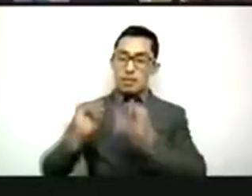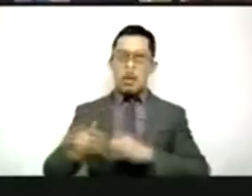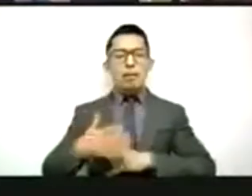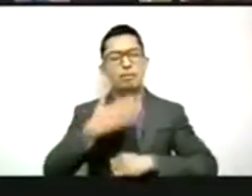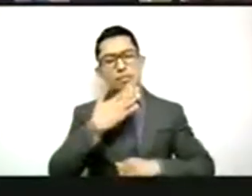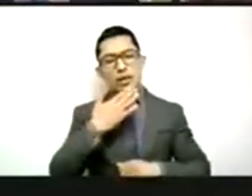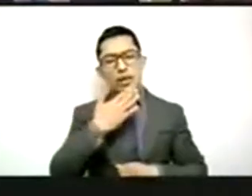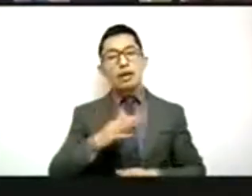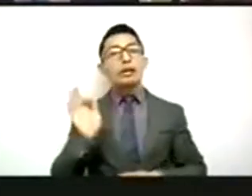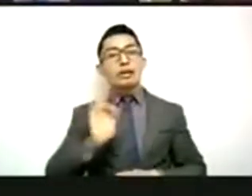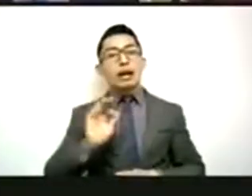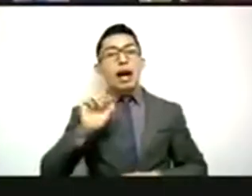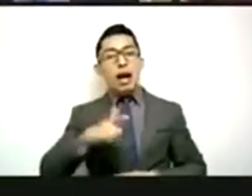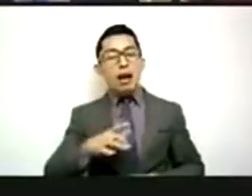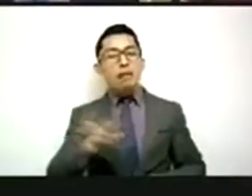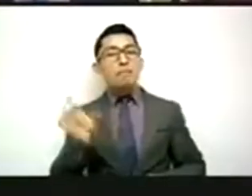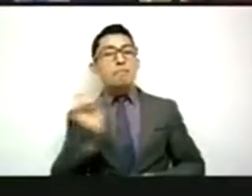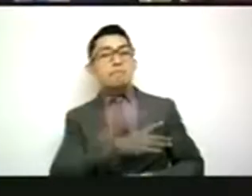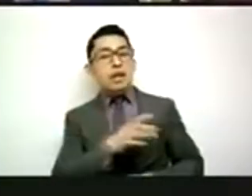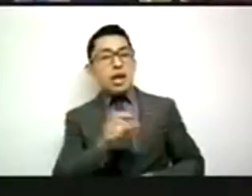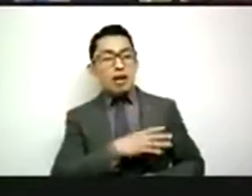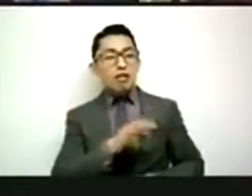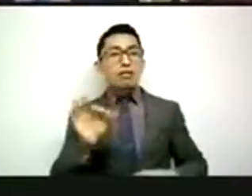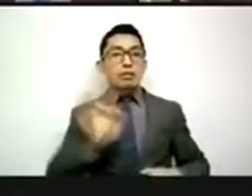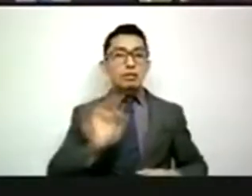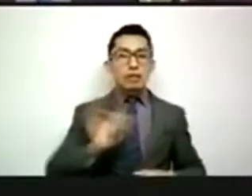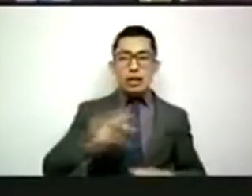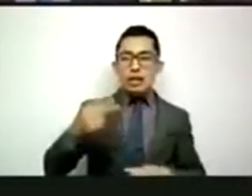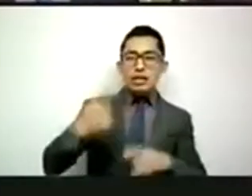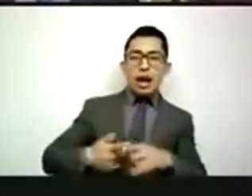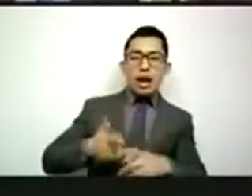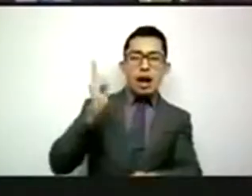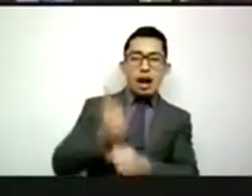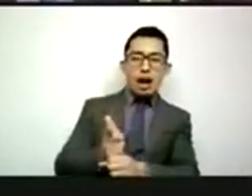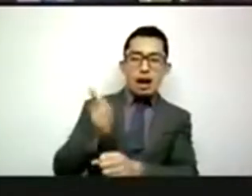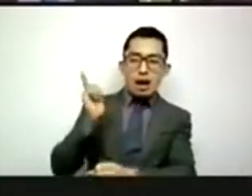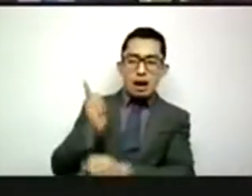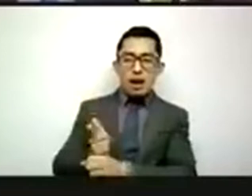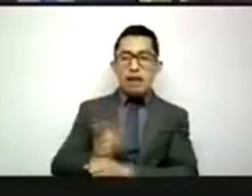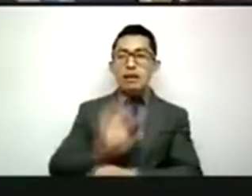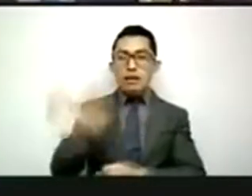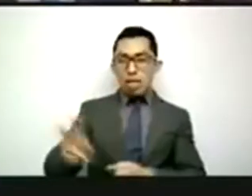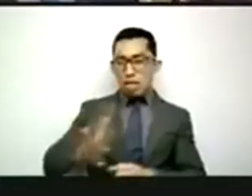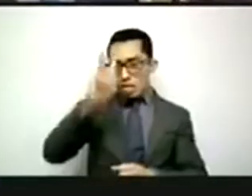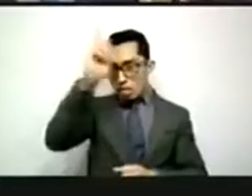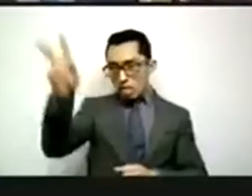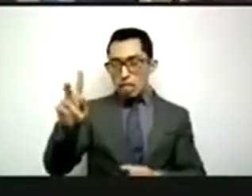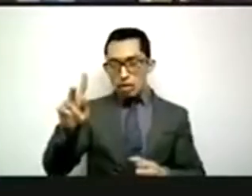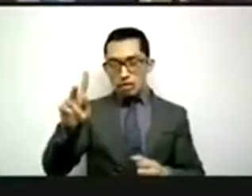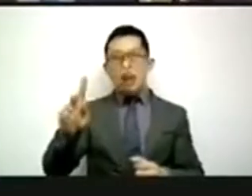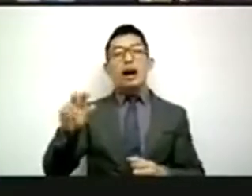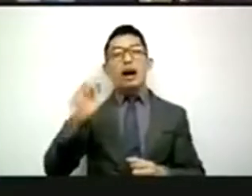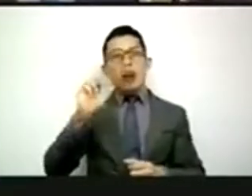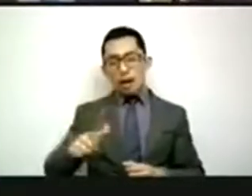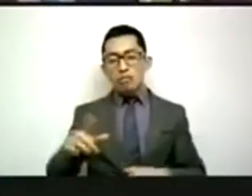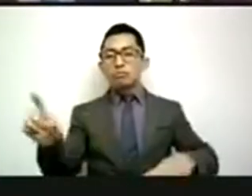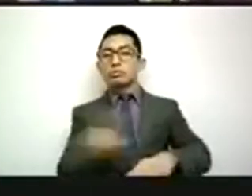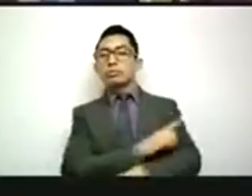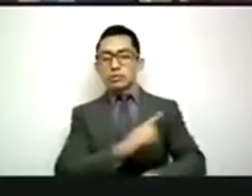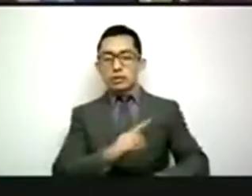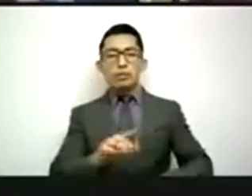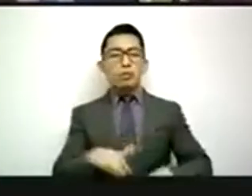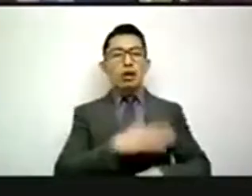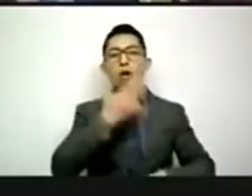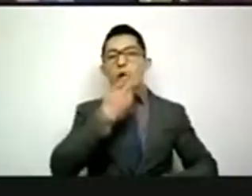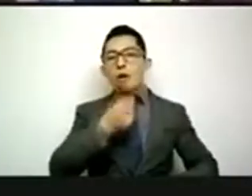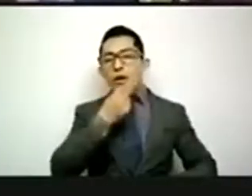miedo a las represalias patriarcales, ese pacto patriarcal que puede estar presente